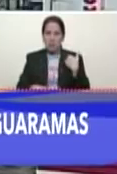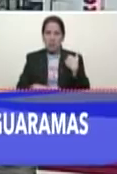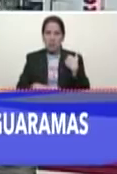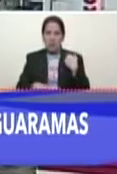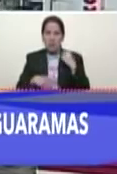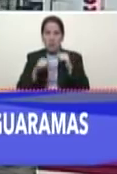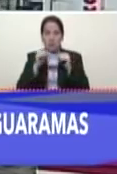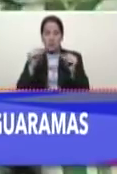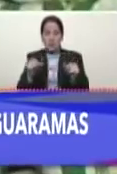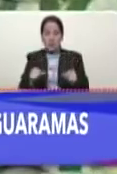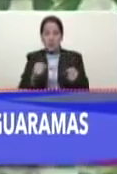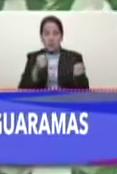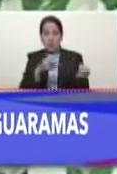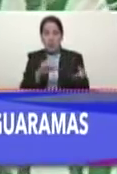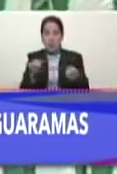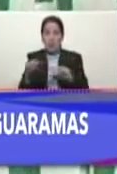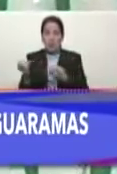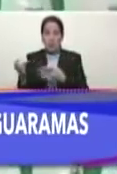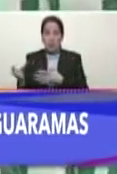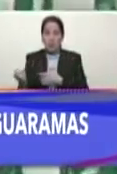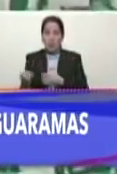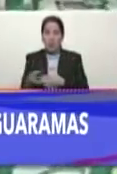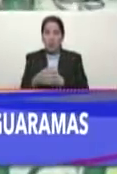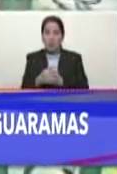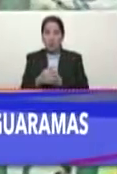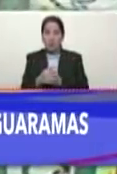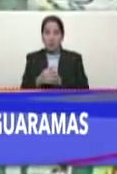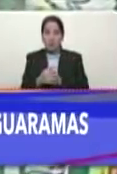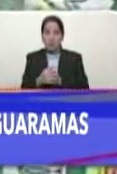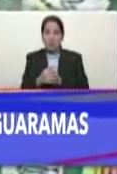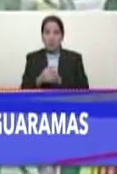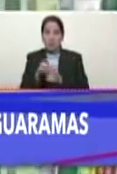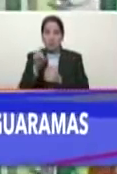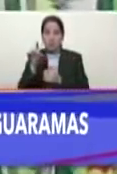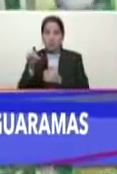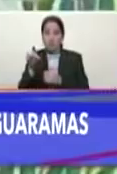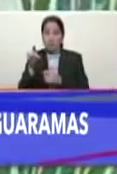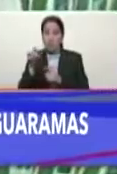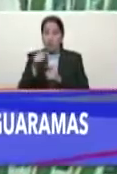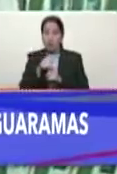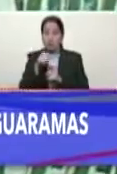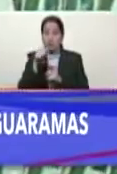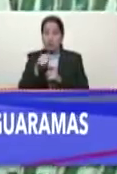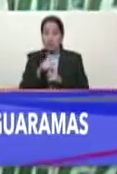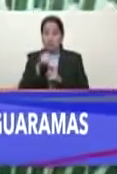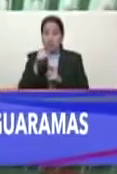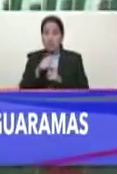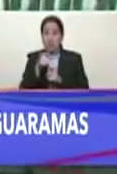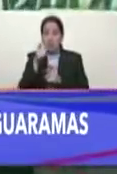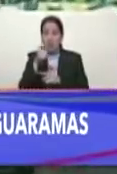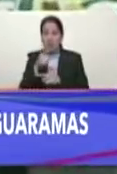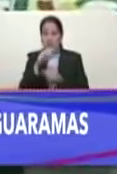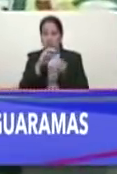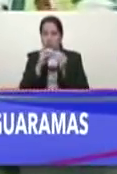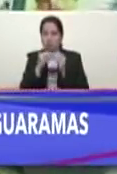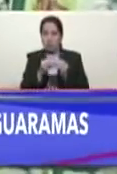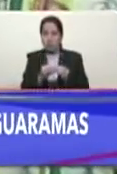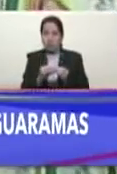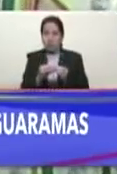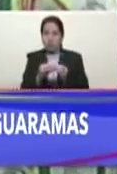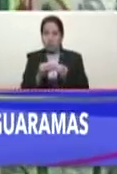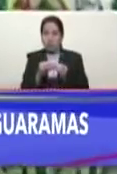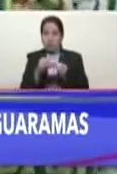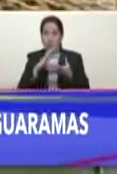de distribución. Un sistema de distribución que, como usted ha venido insistiendo, tenemos que perfeccionarlo con los